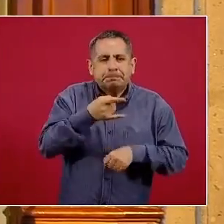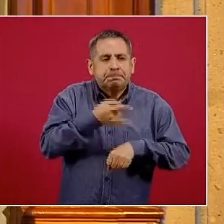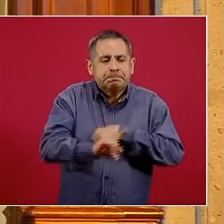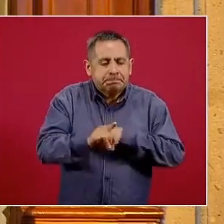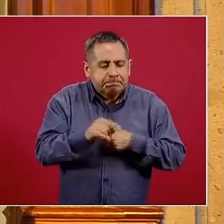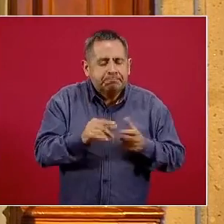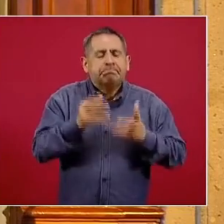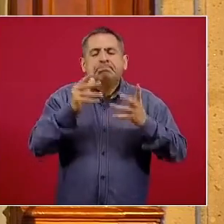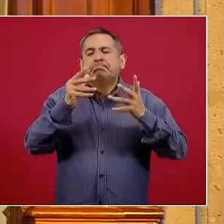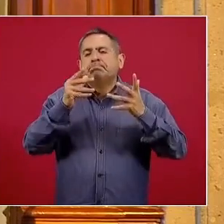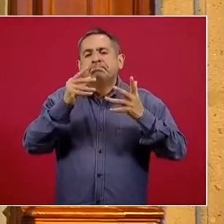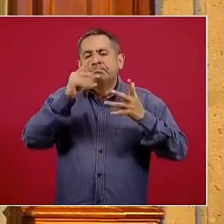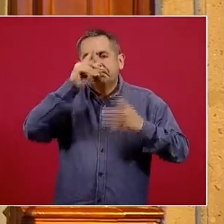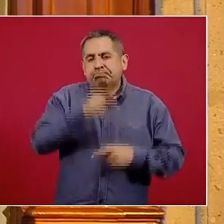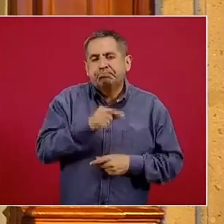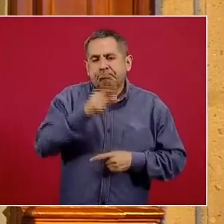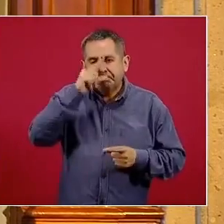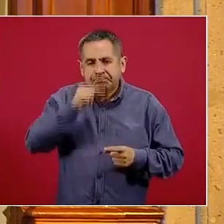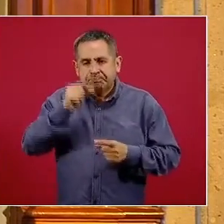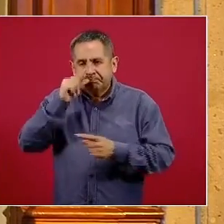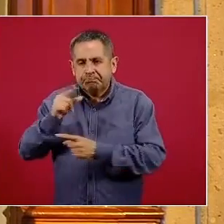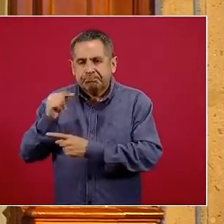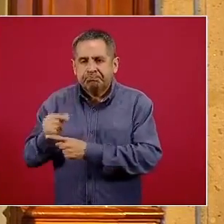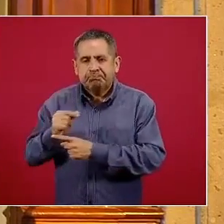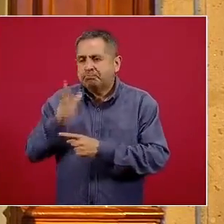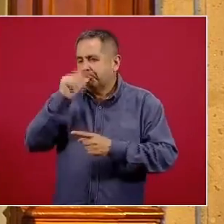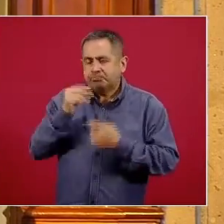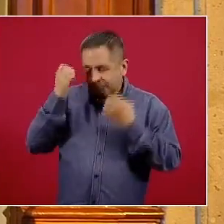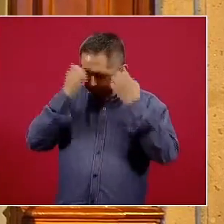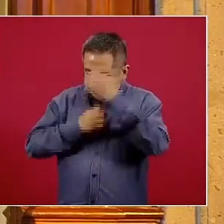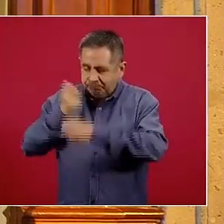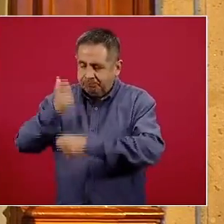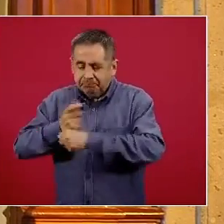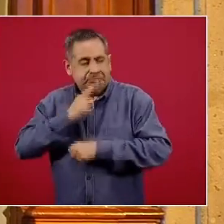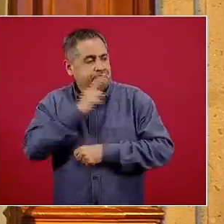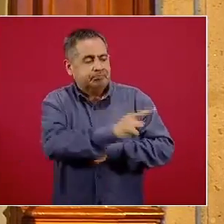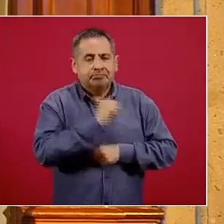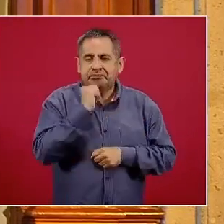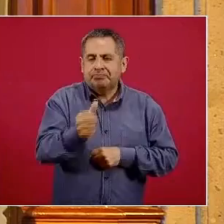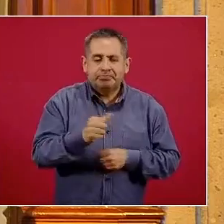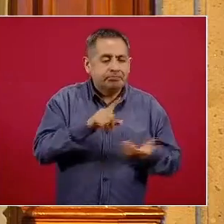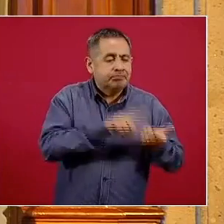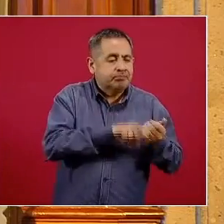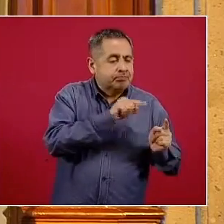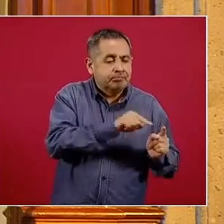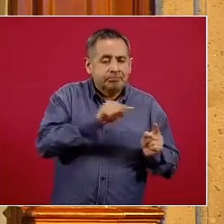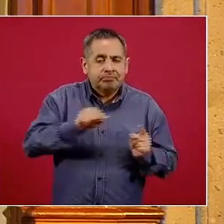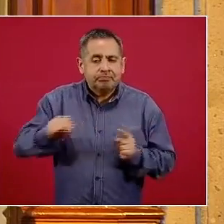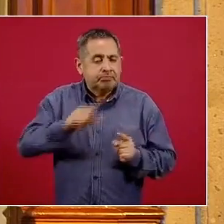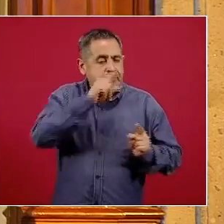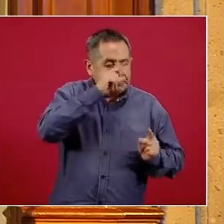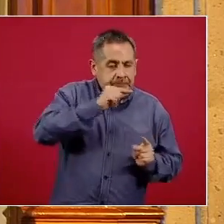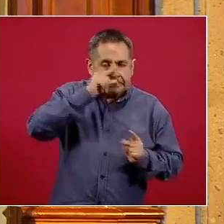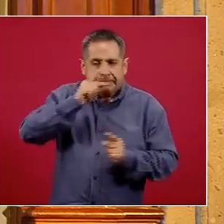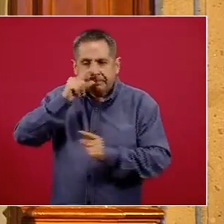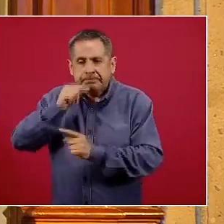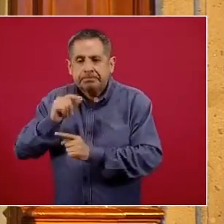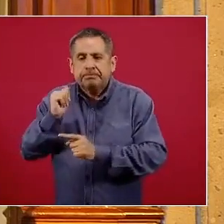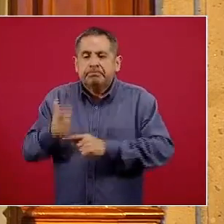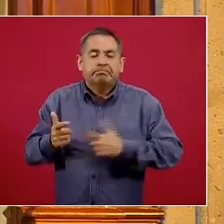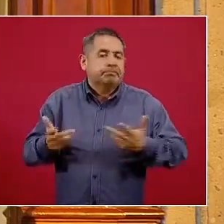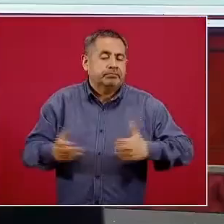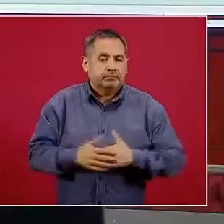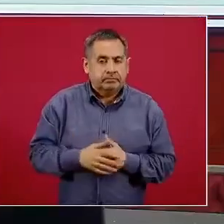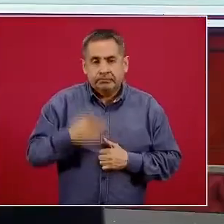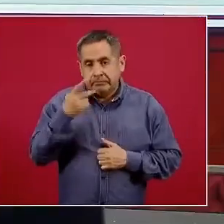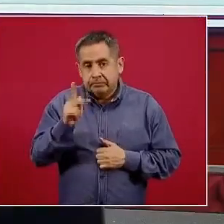causales de rechazo o nunca llegaron a un laboratorio, y por lo tanto ya no obtendremos un resultado. Sin